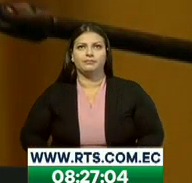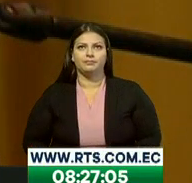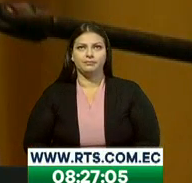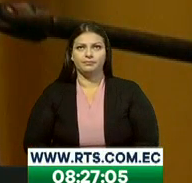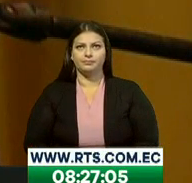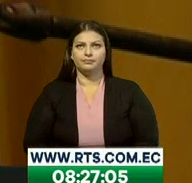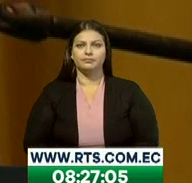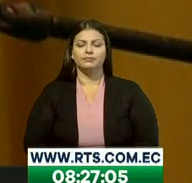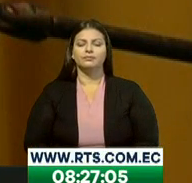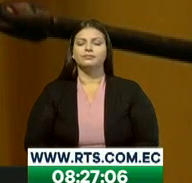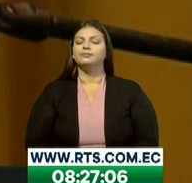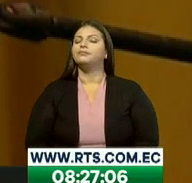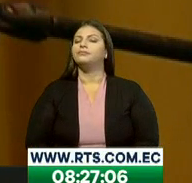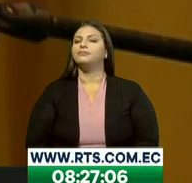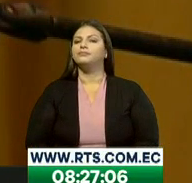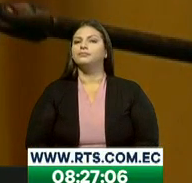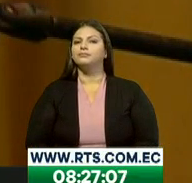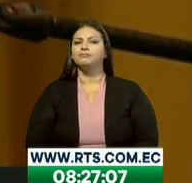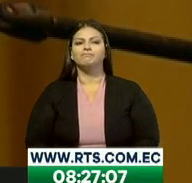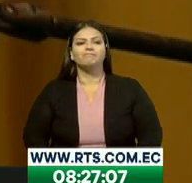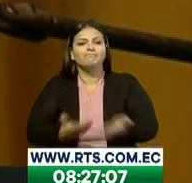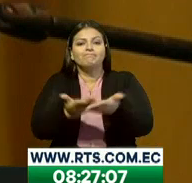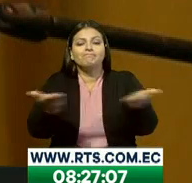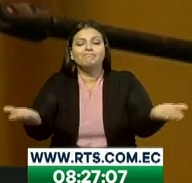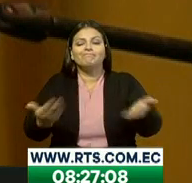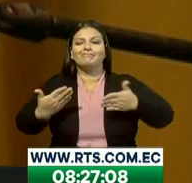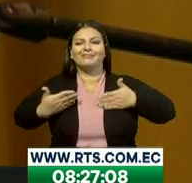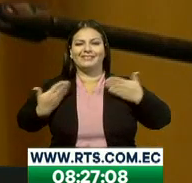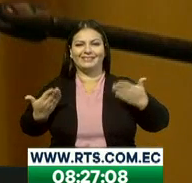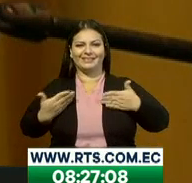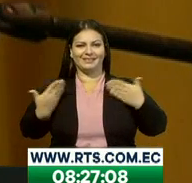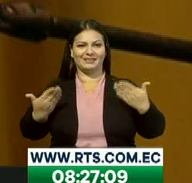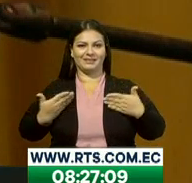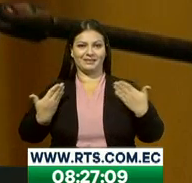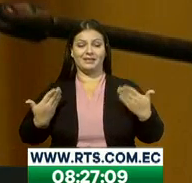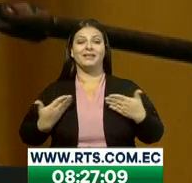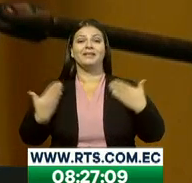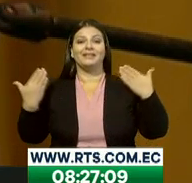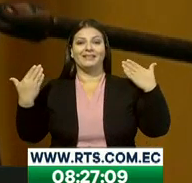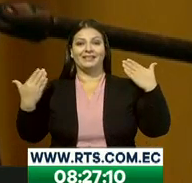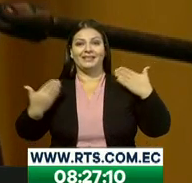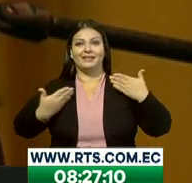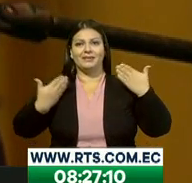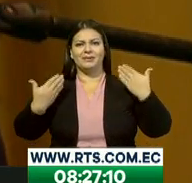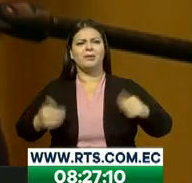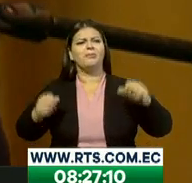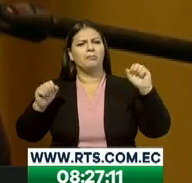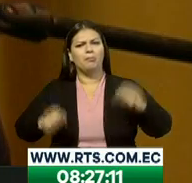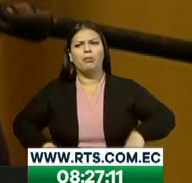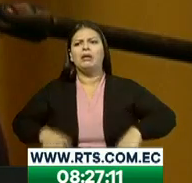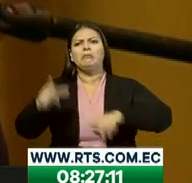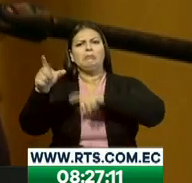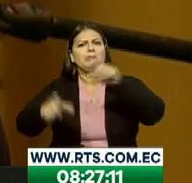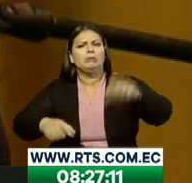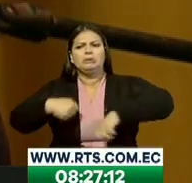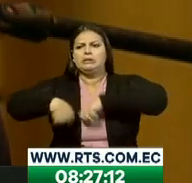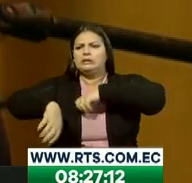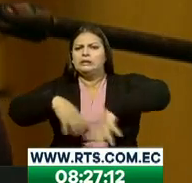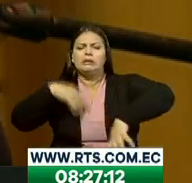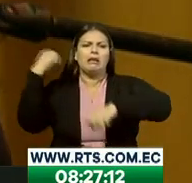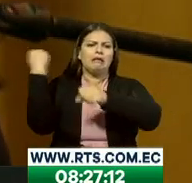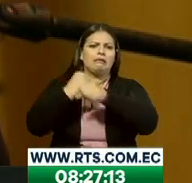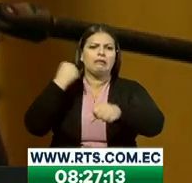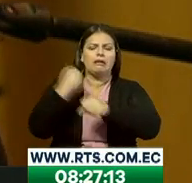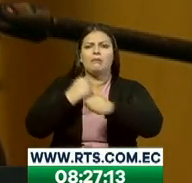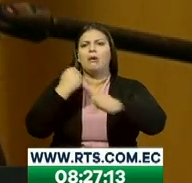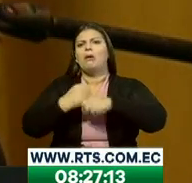especial satisfacción y alegría está mejorando la calidad de vida de